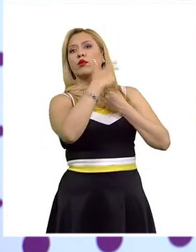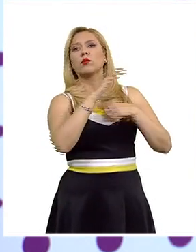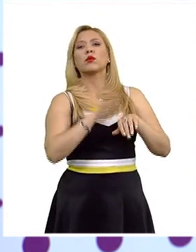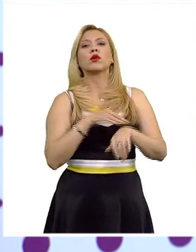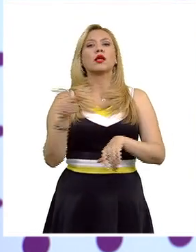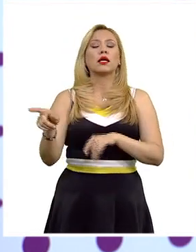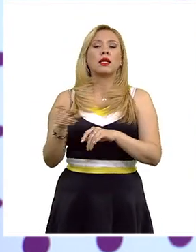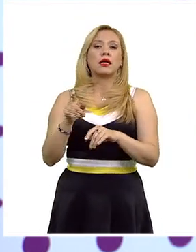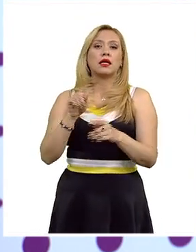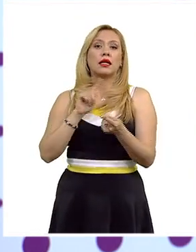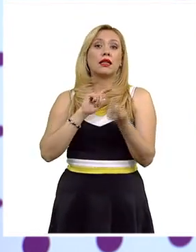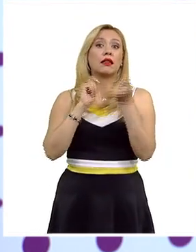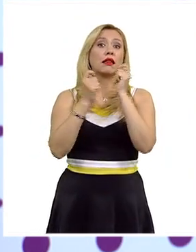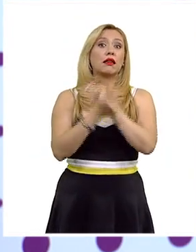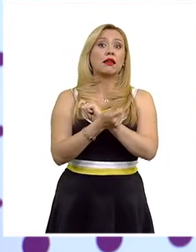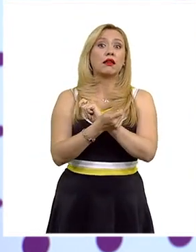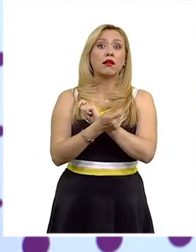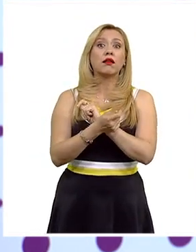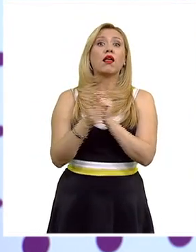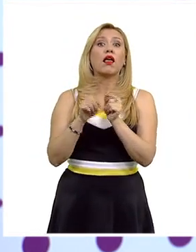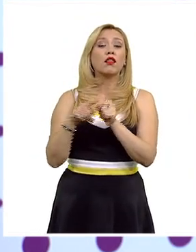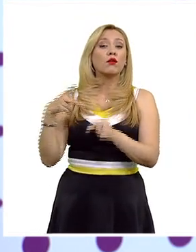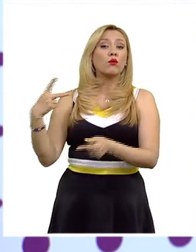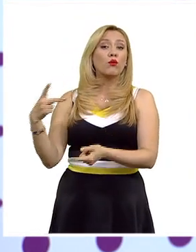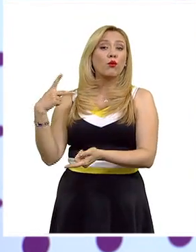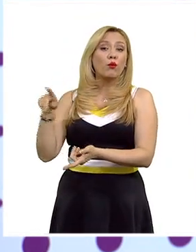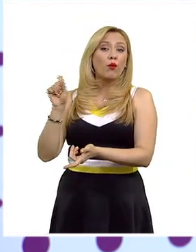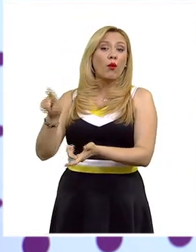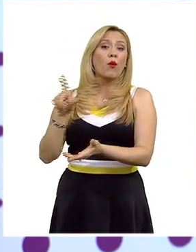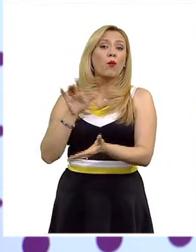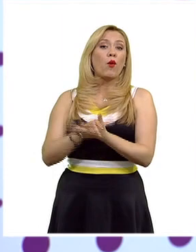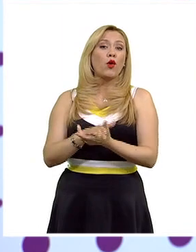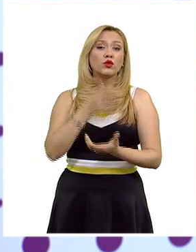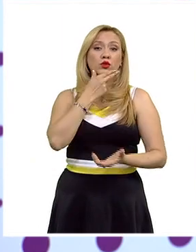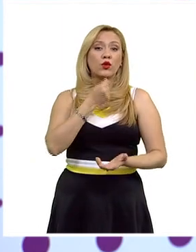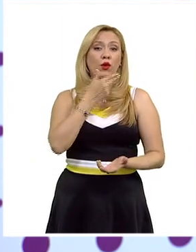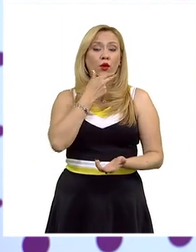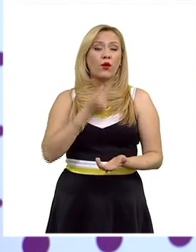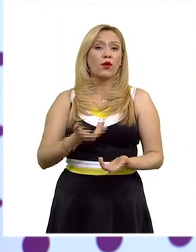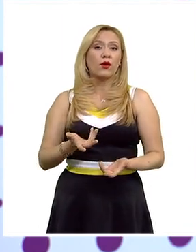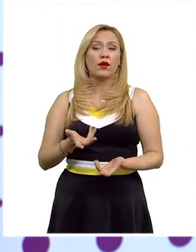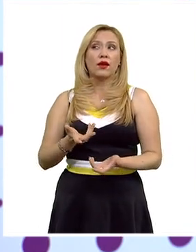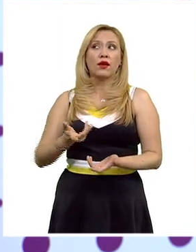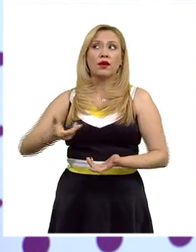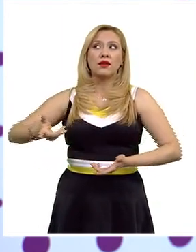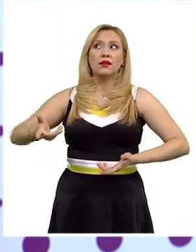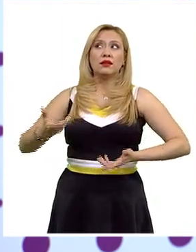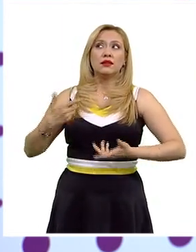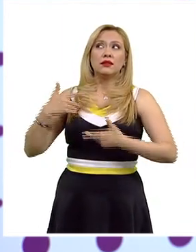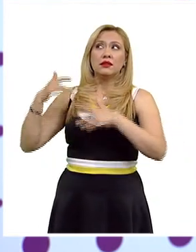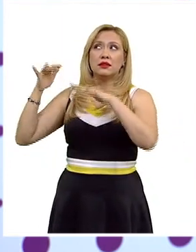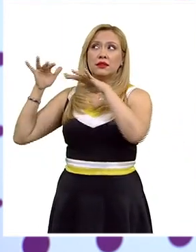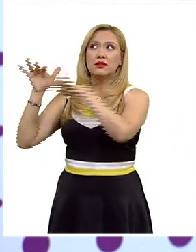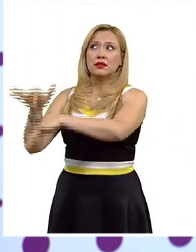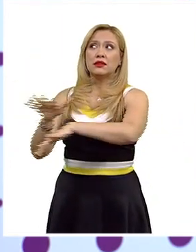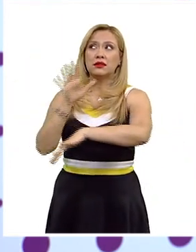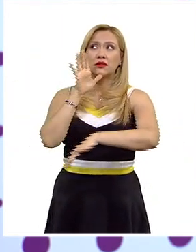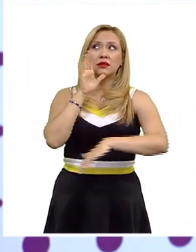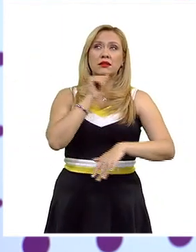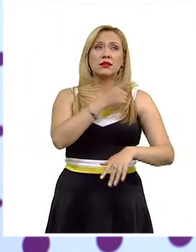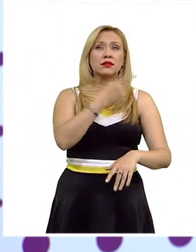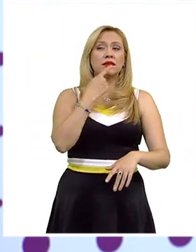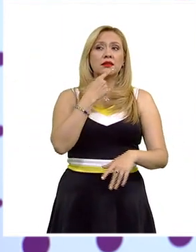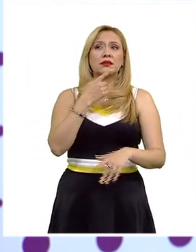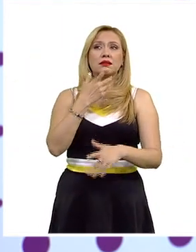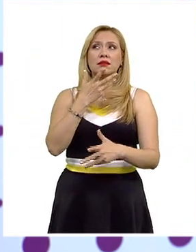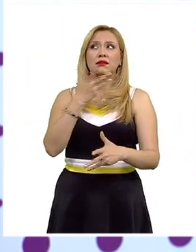tenía que ser su marido. Entonces, desde su punto de vista de mujer indígena, someter a su marido a esa humillación era imposible. Entonces,